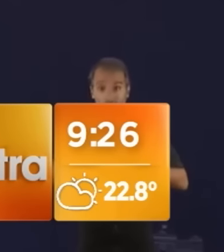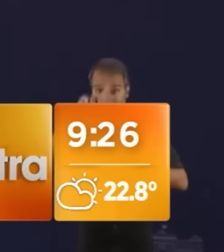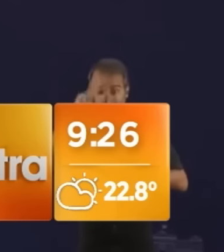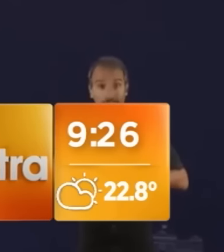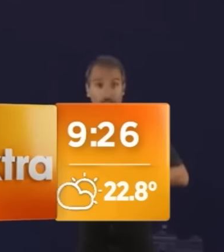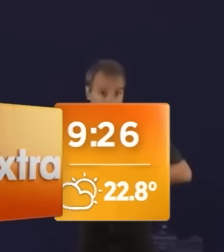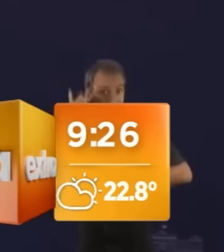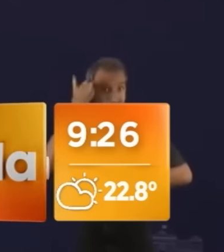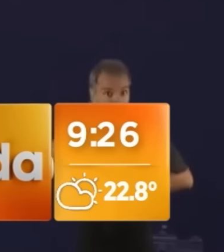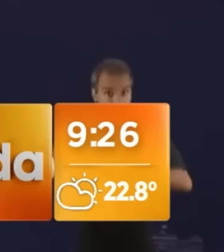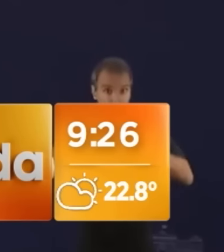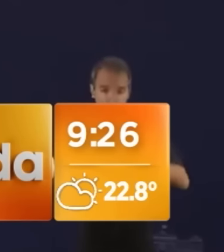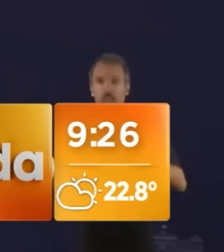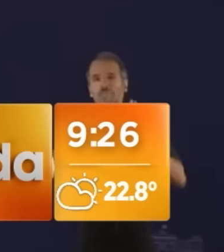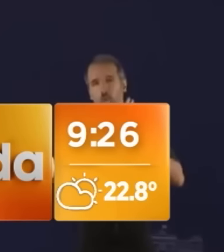estatales,